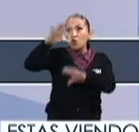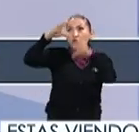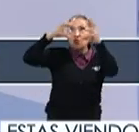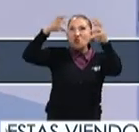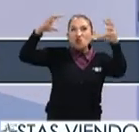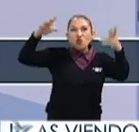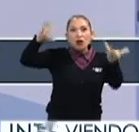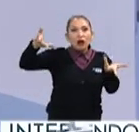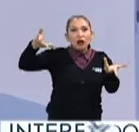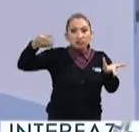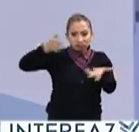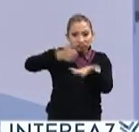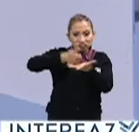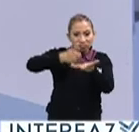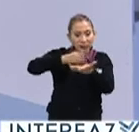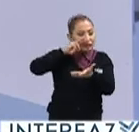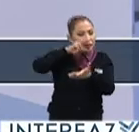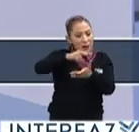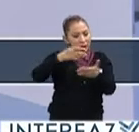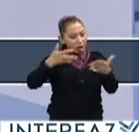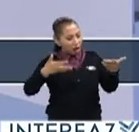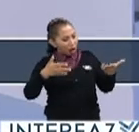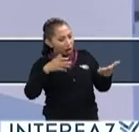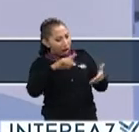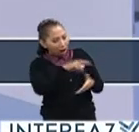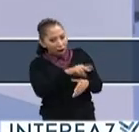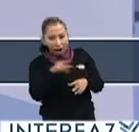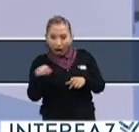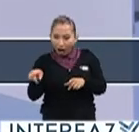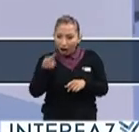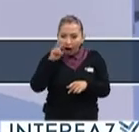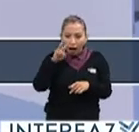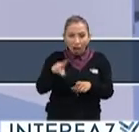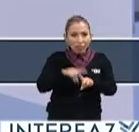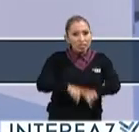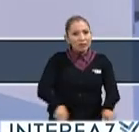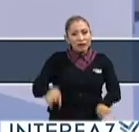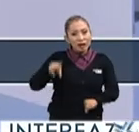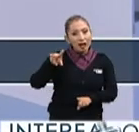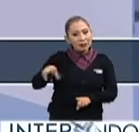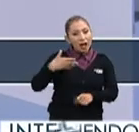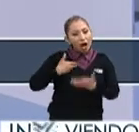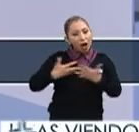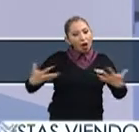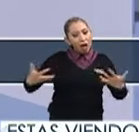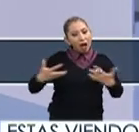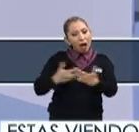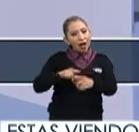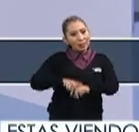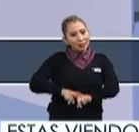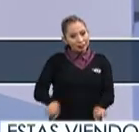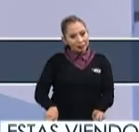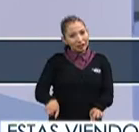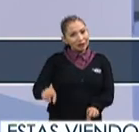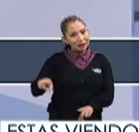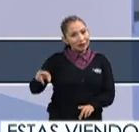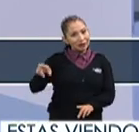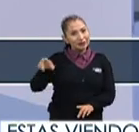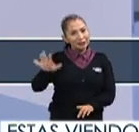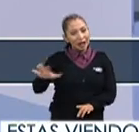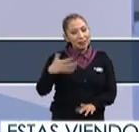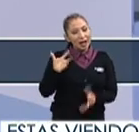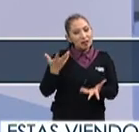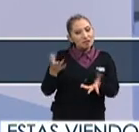Entonces, se está conformando cada vez más una mezcla diferente